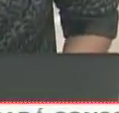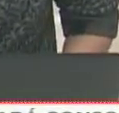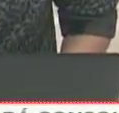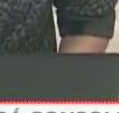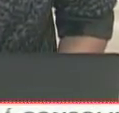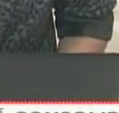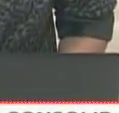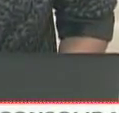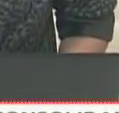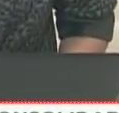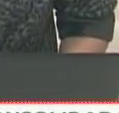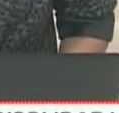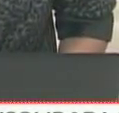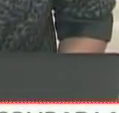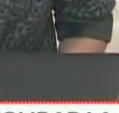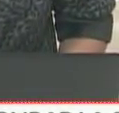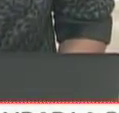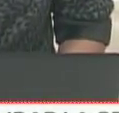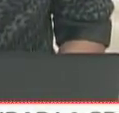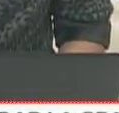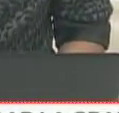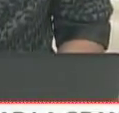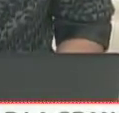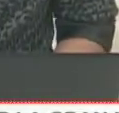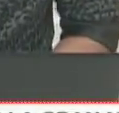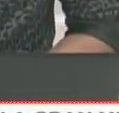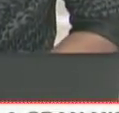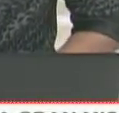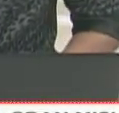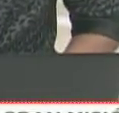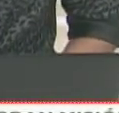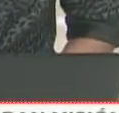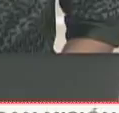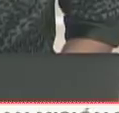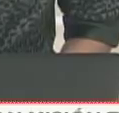De inmediato nos trasladamos al estado de Aragua, se genera importante información, veamos.